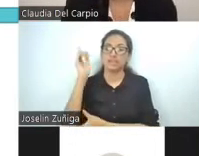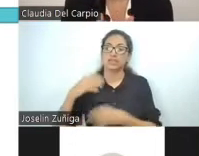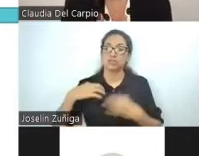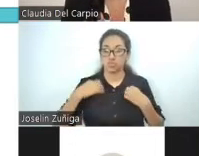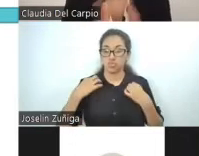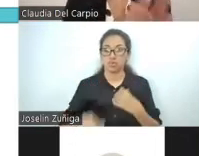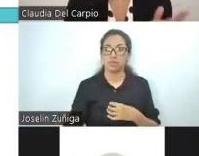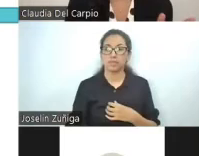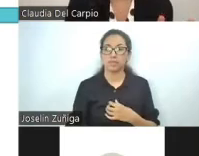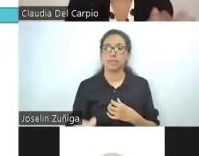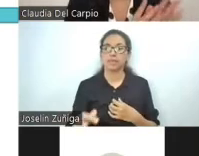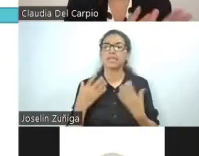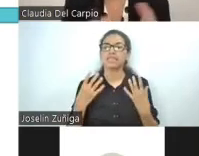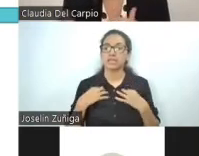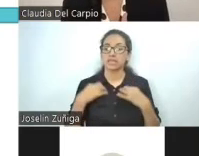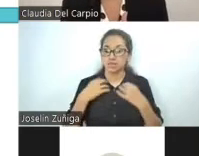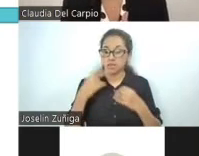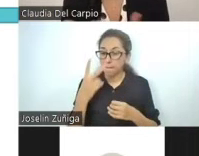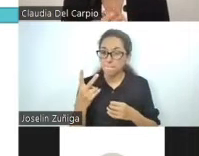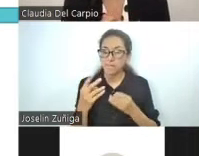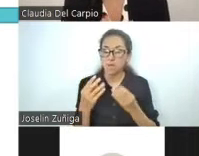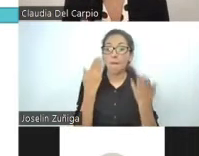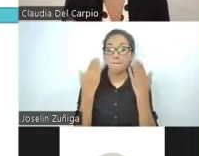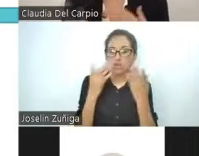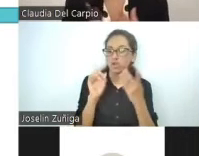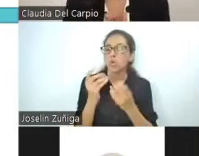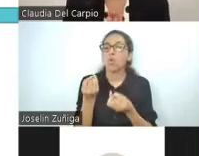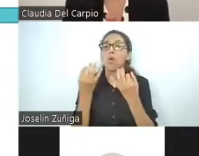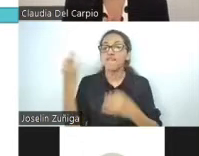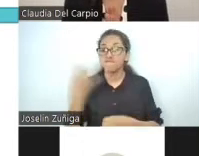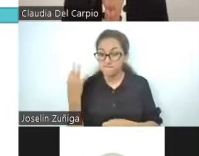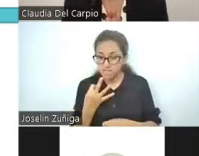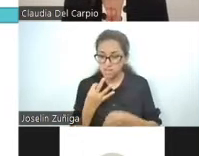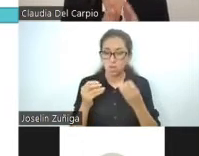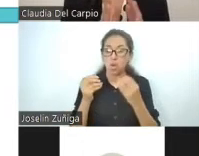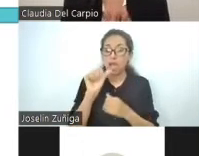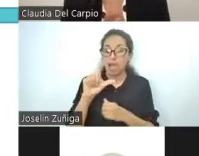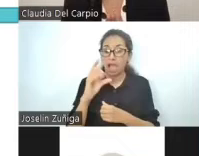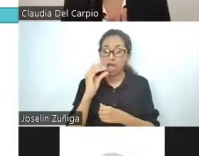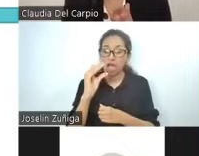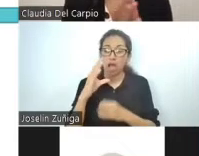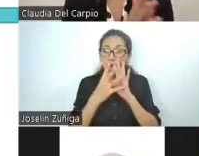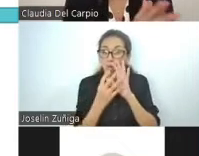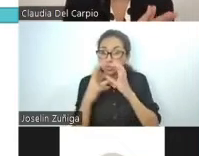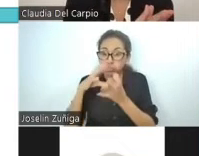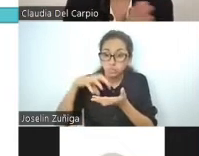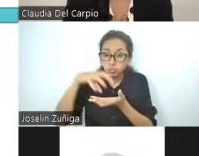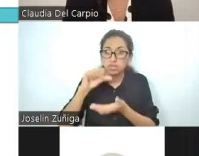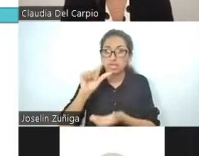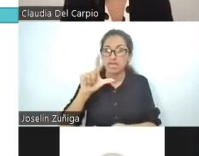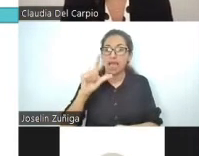interior es la calidad más que el modelo de truza. Es más importante elegir ropa interior de